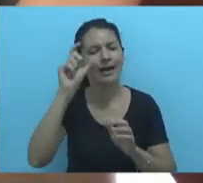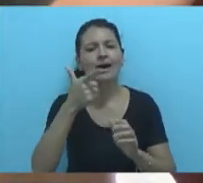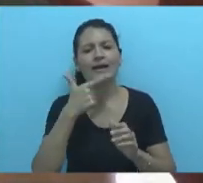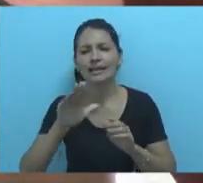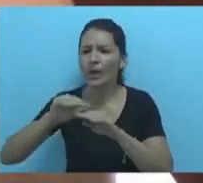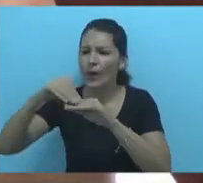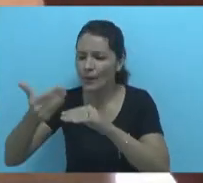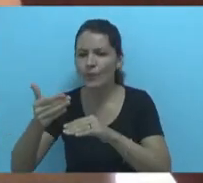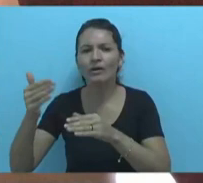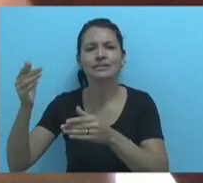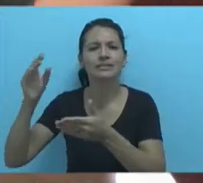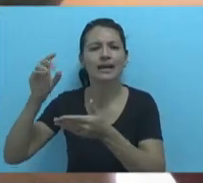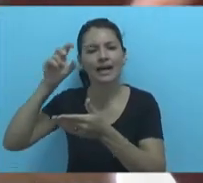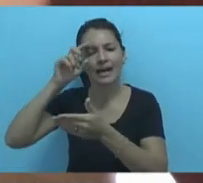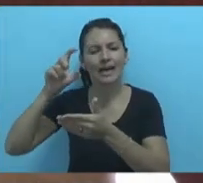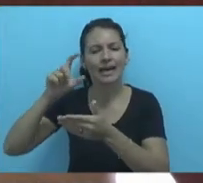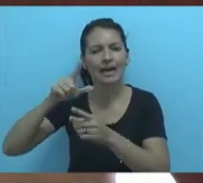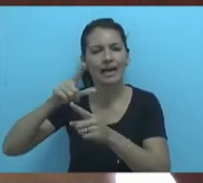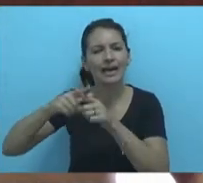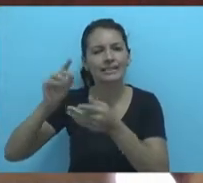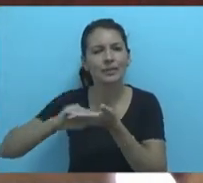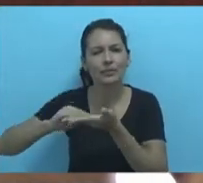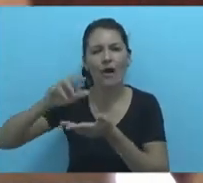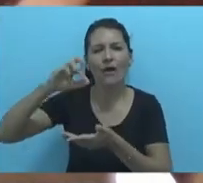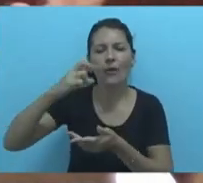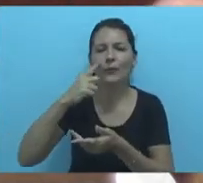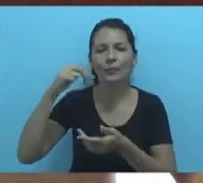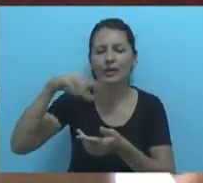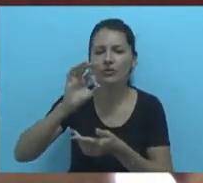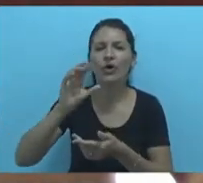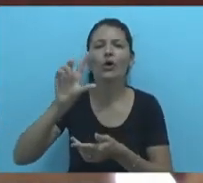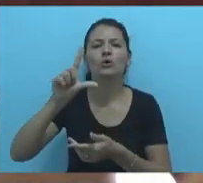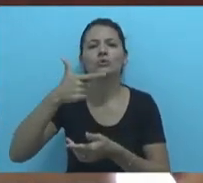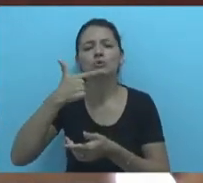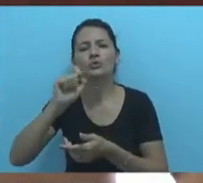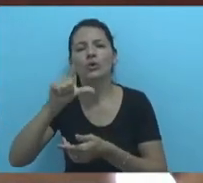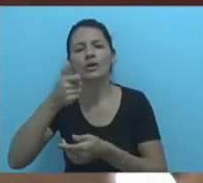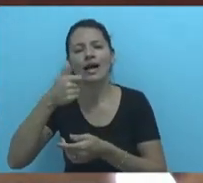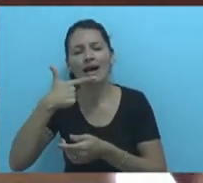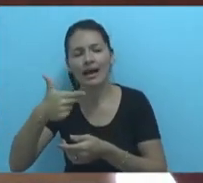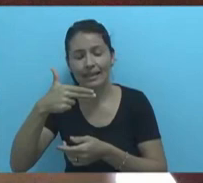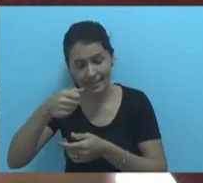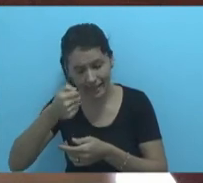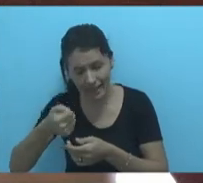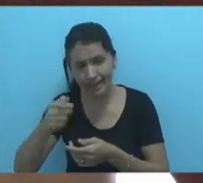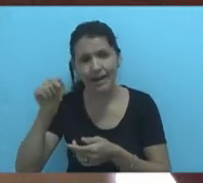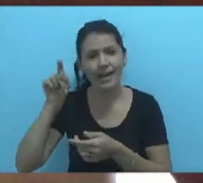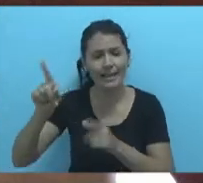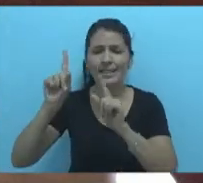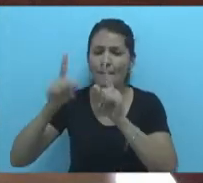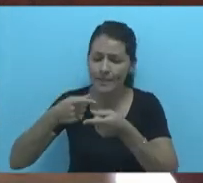Pino Solanas, quien fue también un gran referente que plantó bandera en el Congreso Nacional con